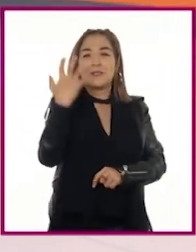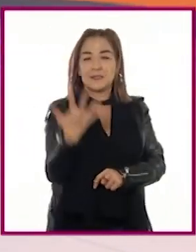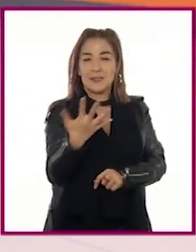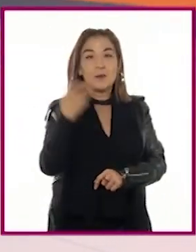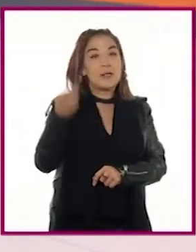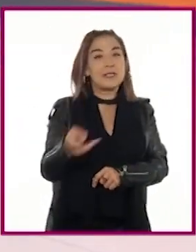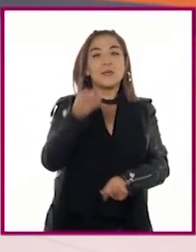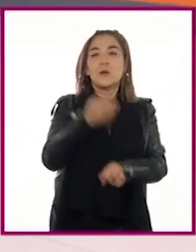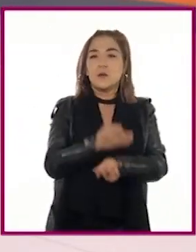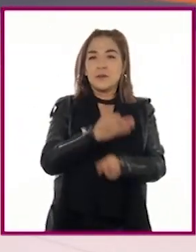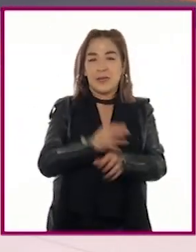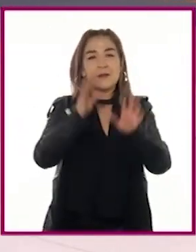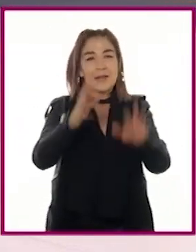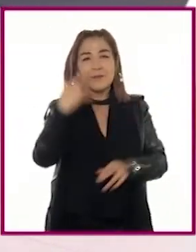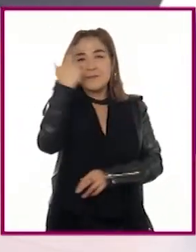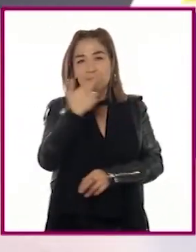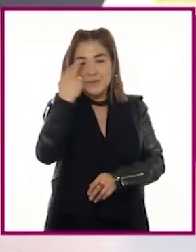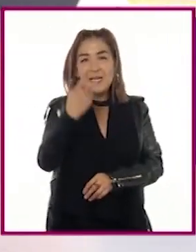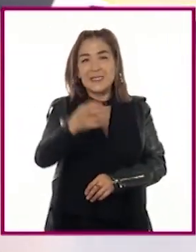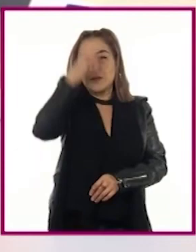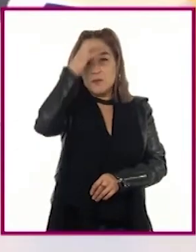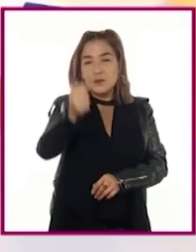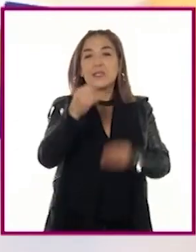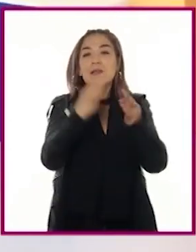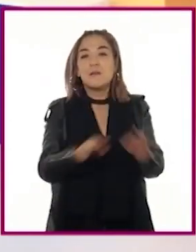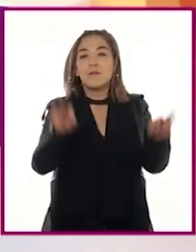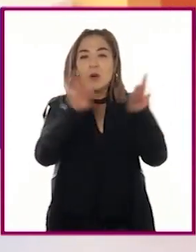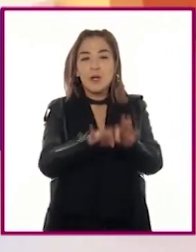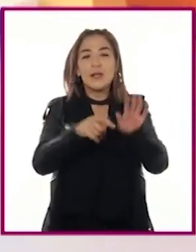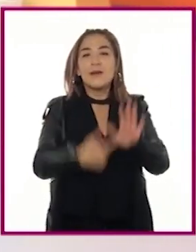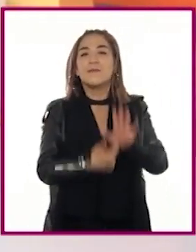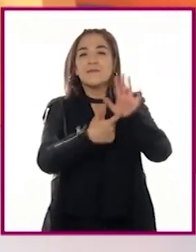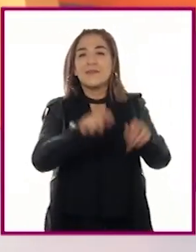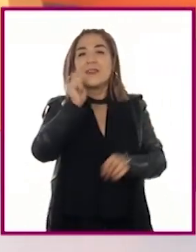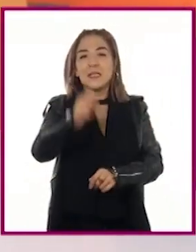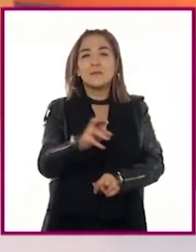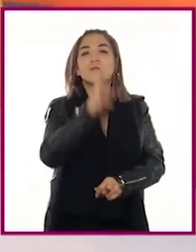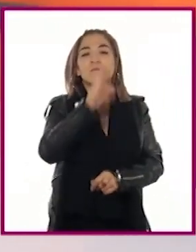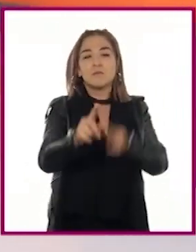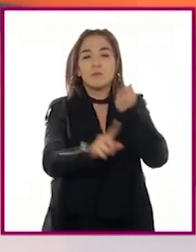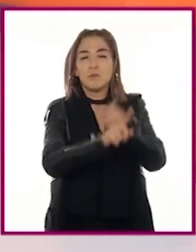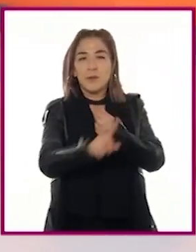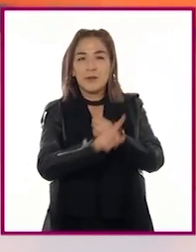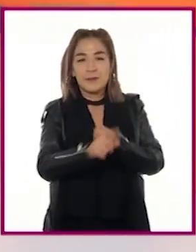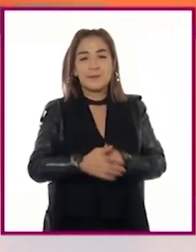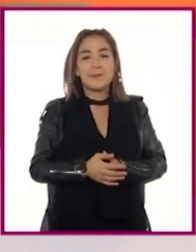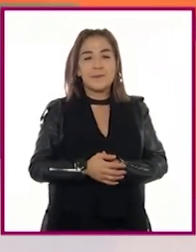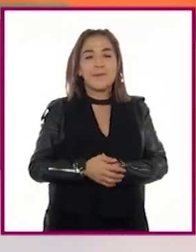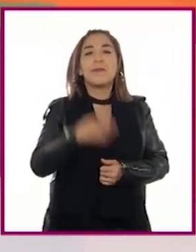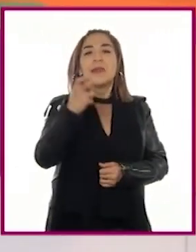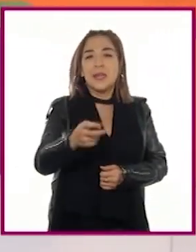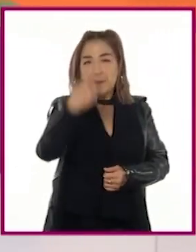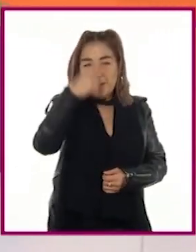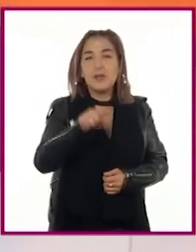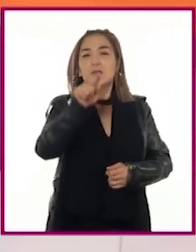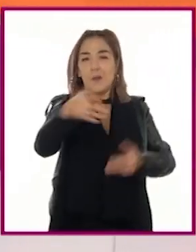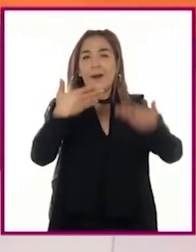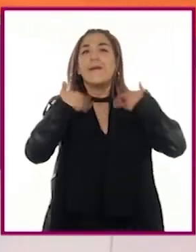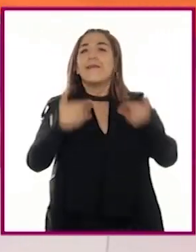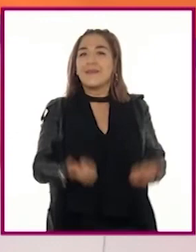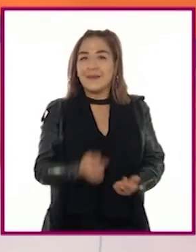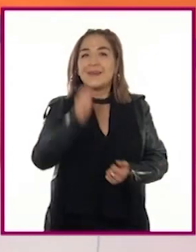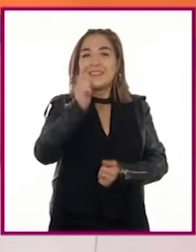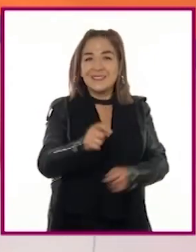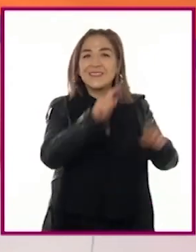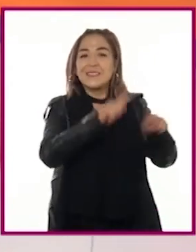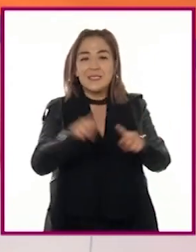Hasta aquí se han repasado todos los conceptos básicos involucrados en la solución del problema. Eso les da significado, pues es la